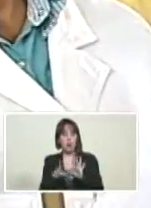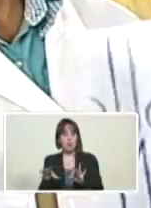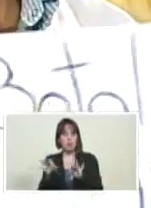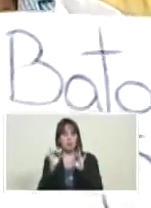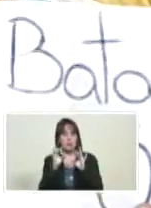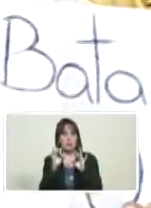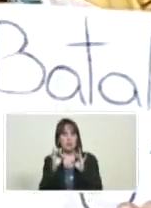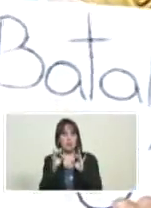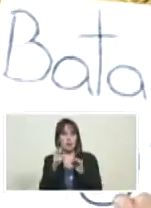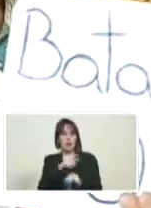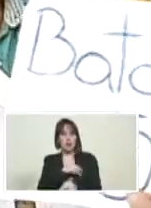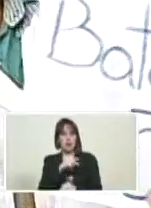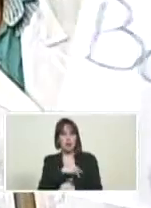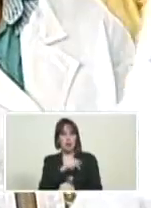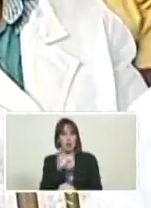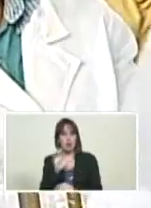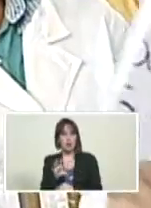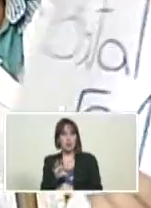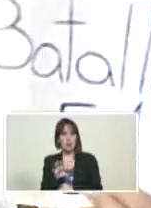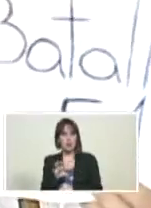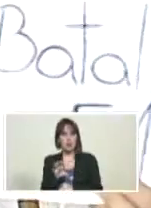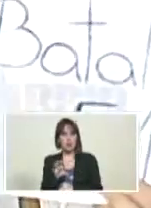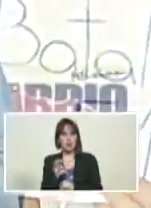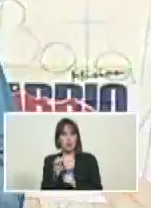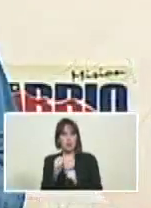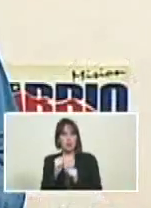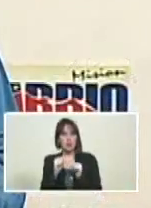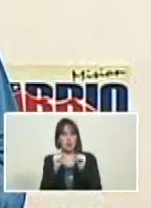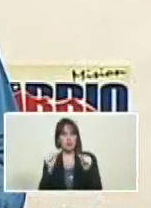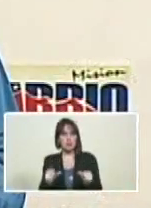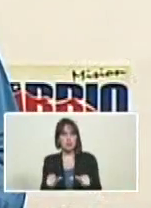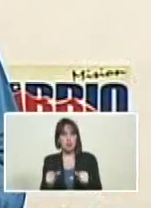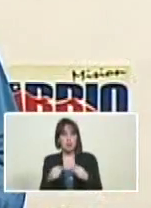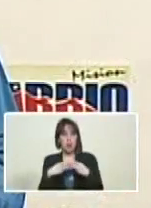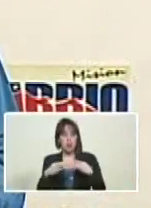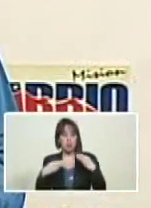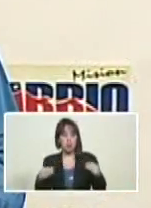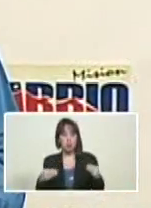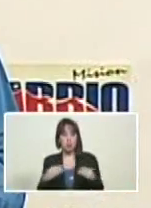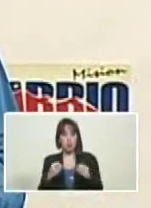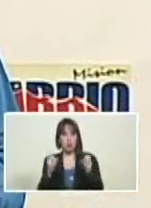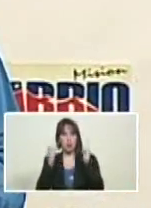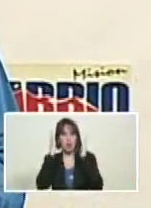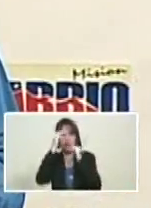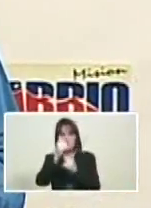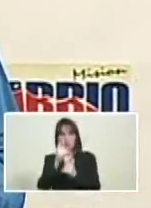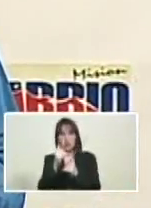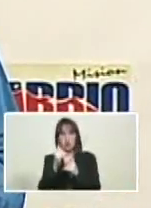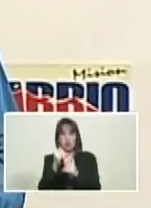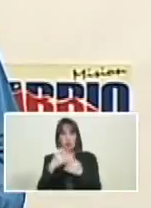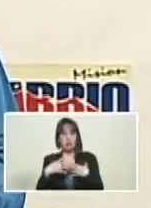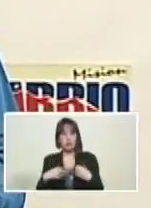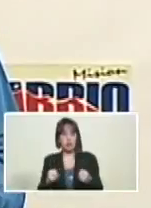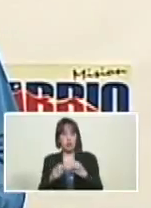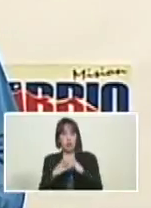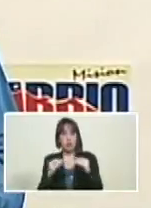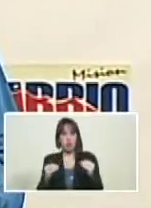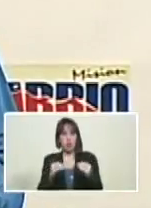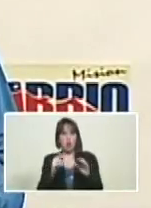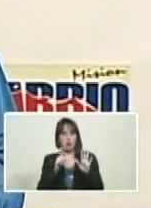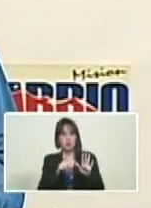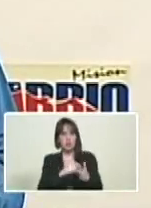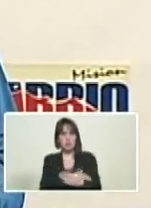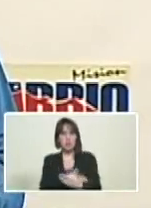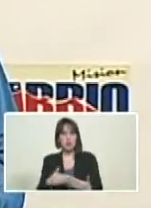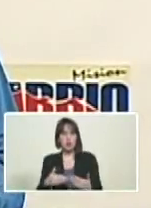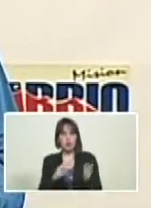que a través del carnet de la patria, el sistema público de salud le dé atención a los 6 millones de hogares del